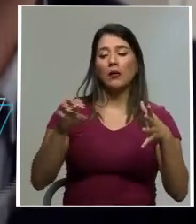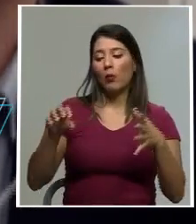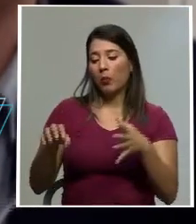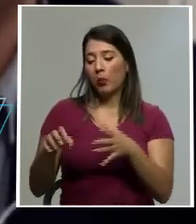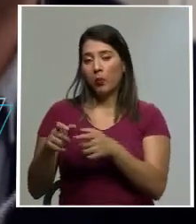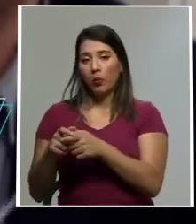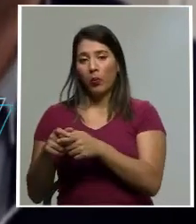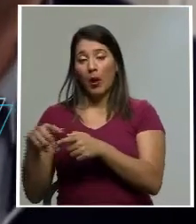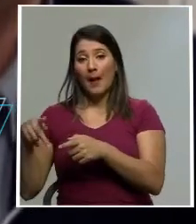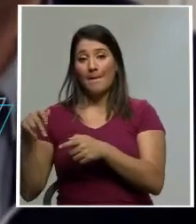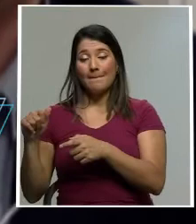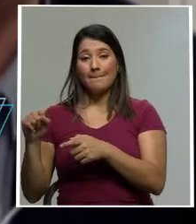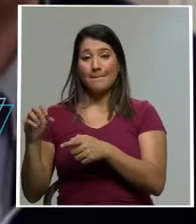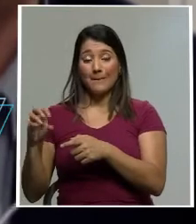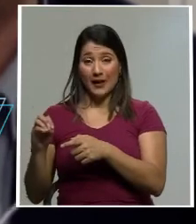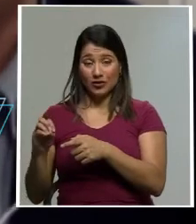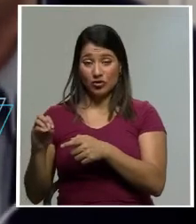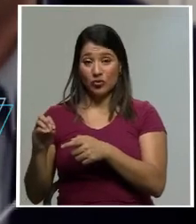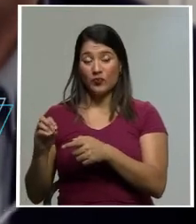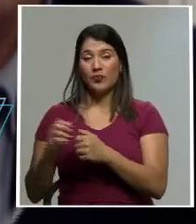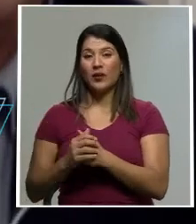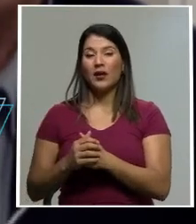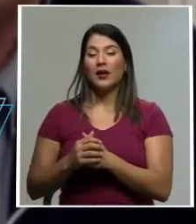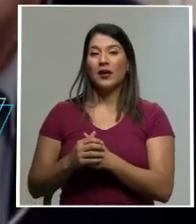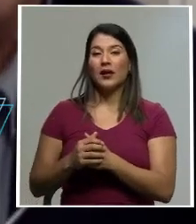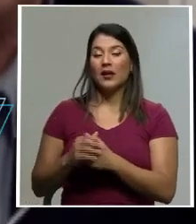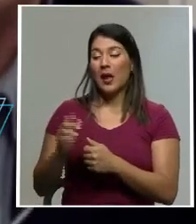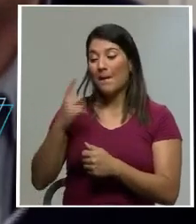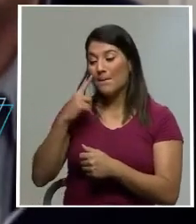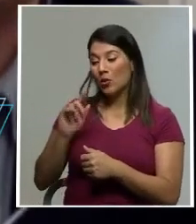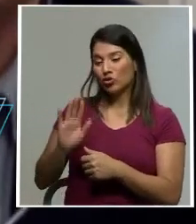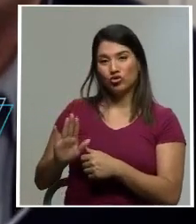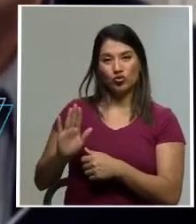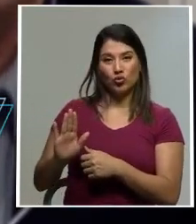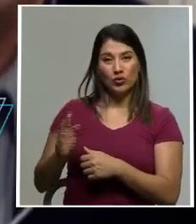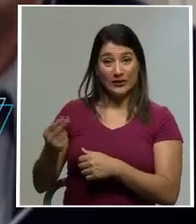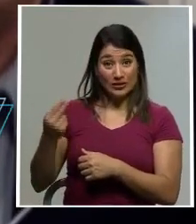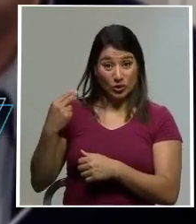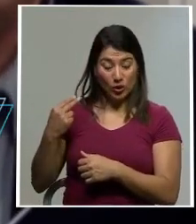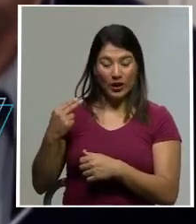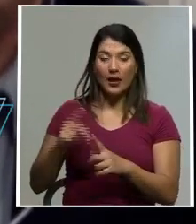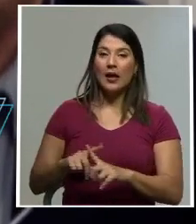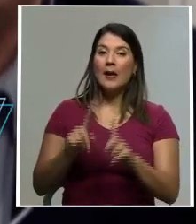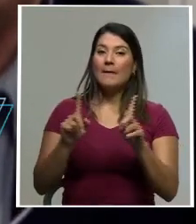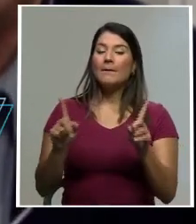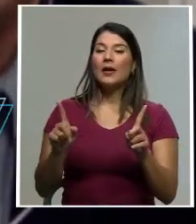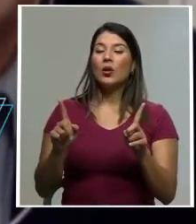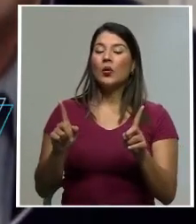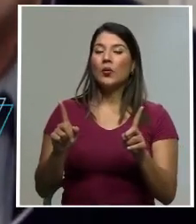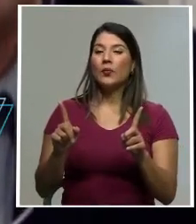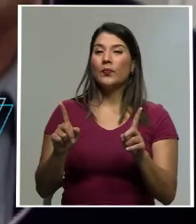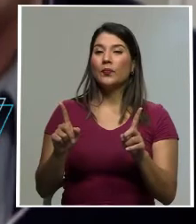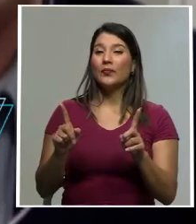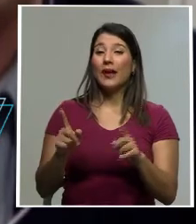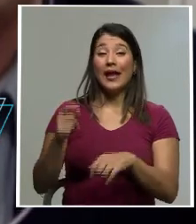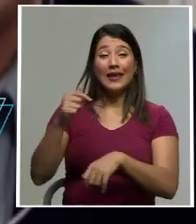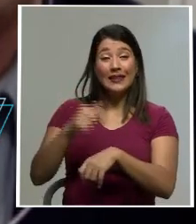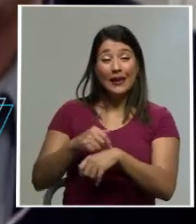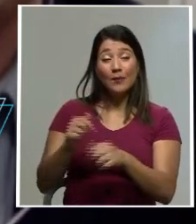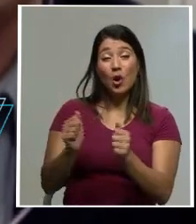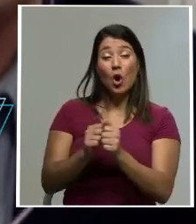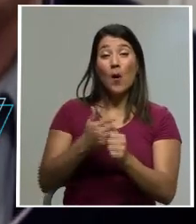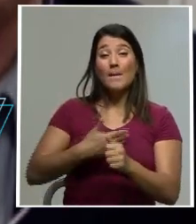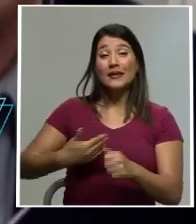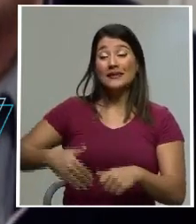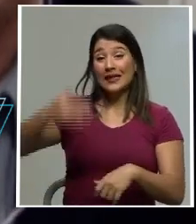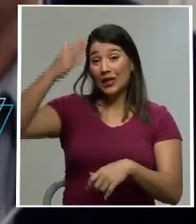la naturaleza de las personas, de su origen y demás. Pero, o sea, la época Trump